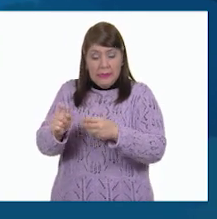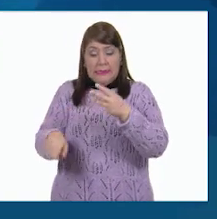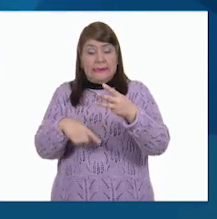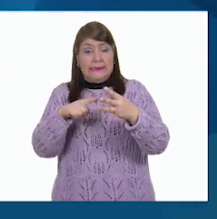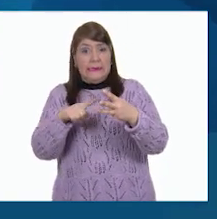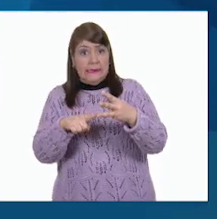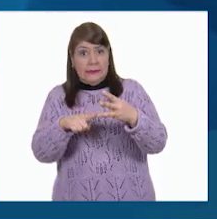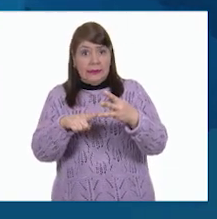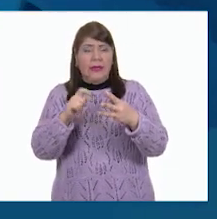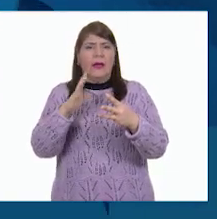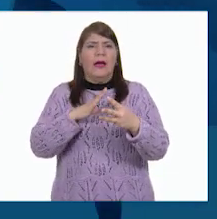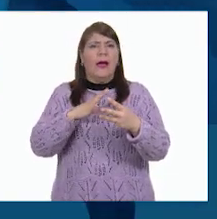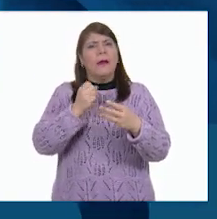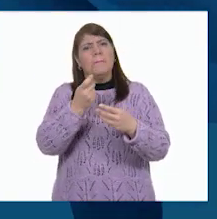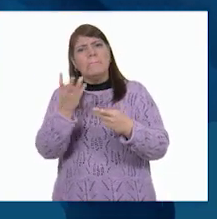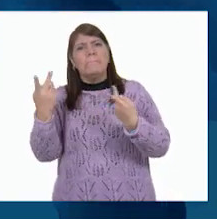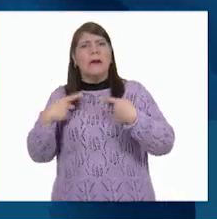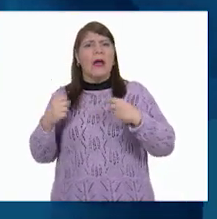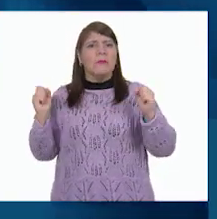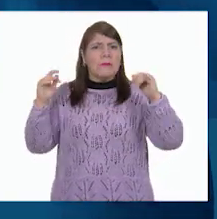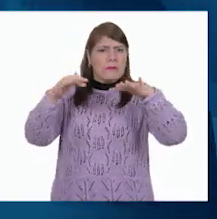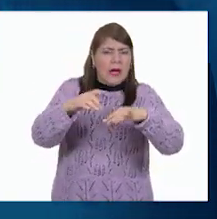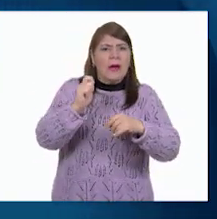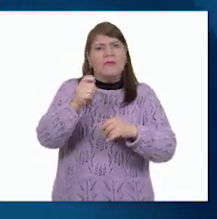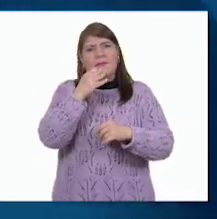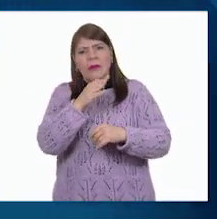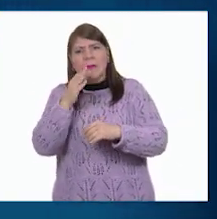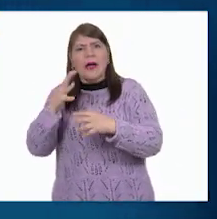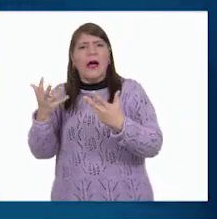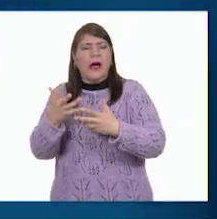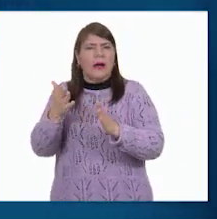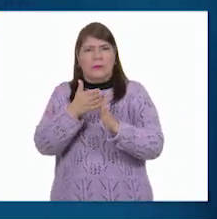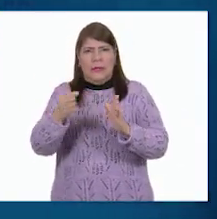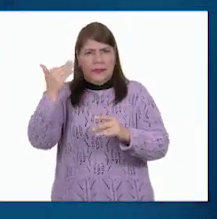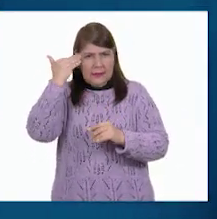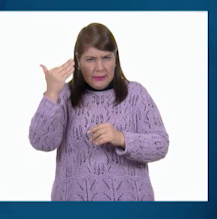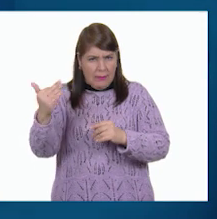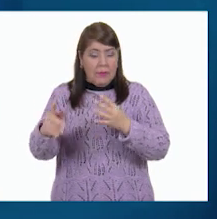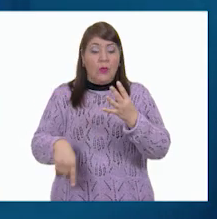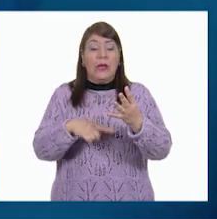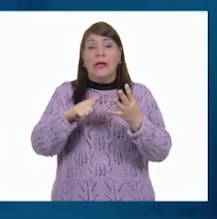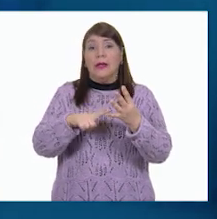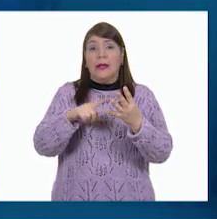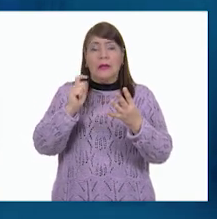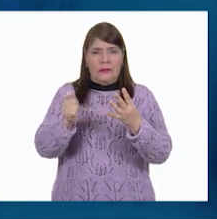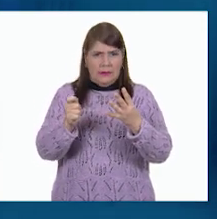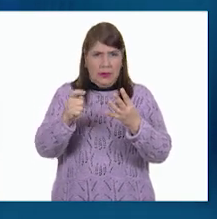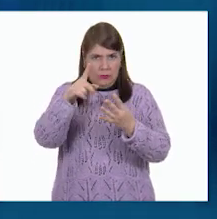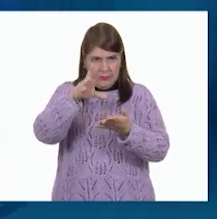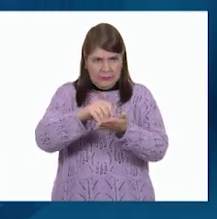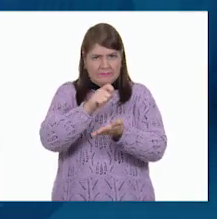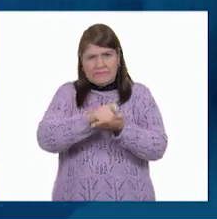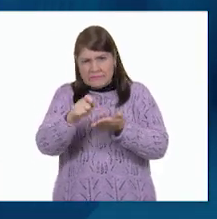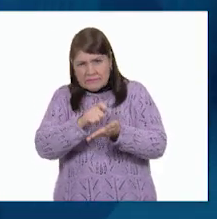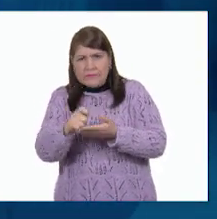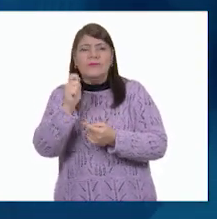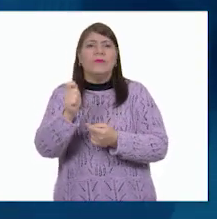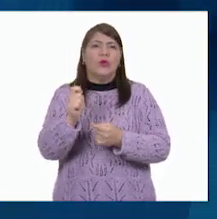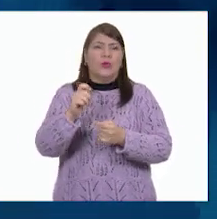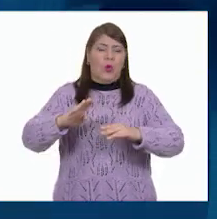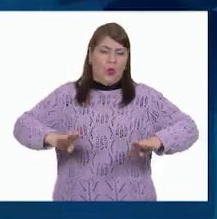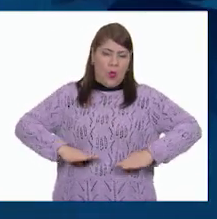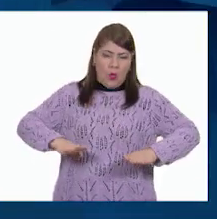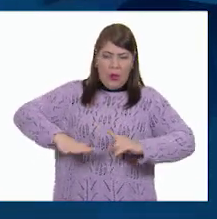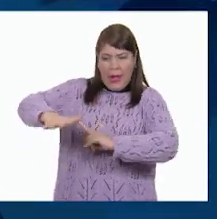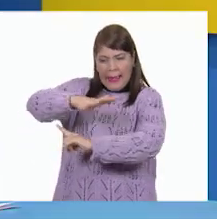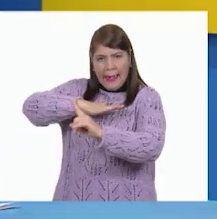¿Quiénes asistían a los eventos organizados por el régimen? Y finalmente, la número 4. Apunten algunos rasgos de la vida cotidiana